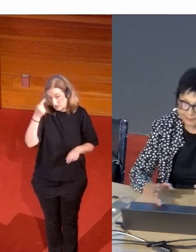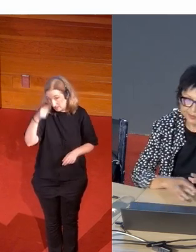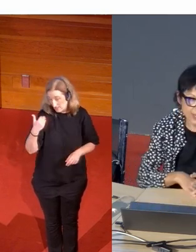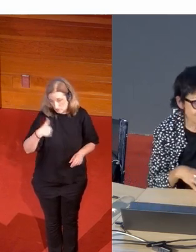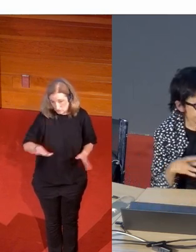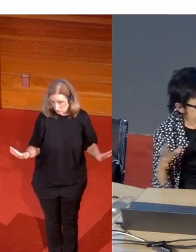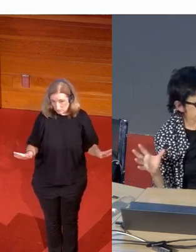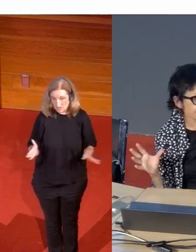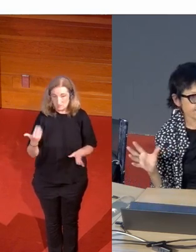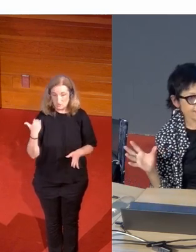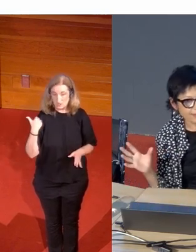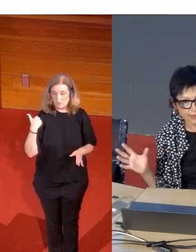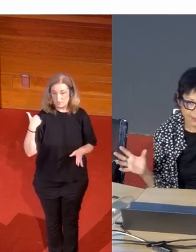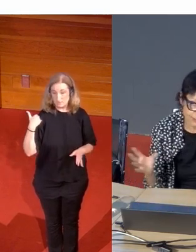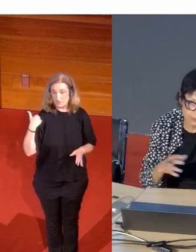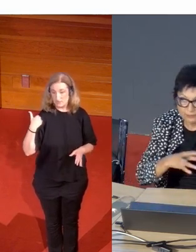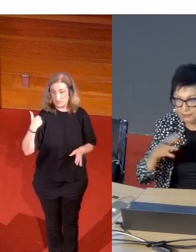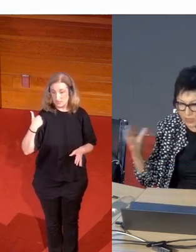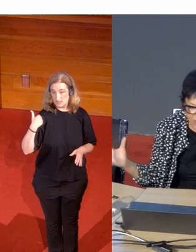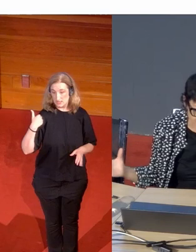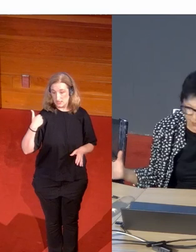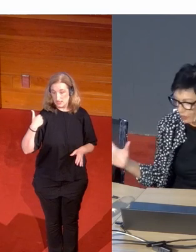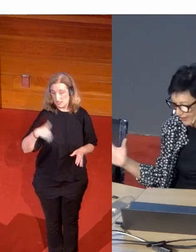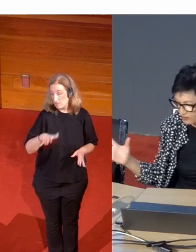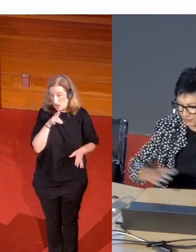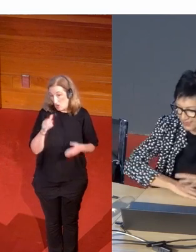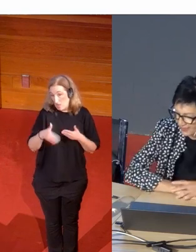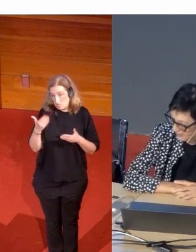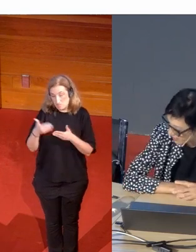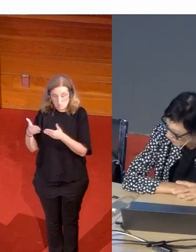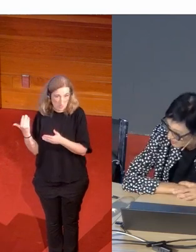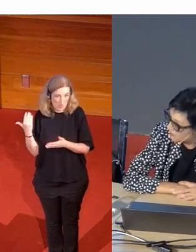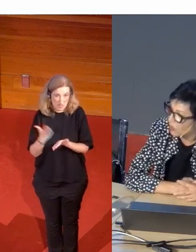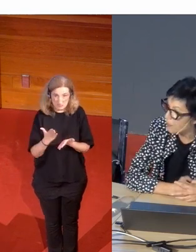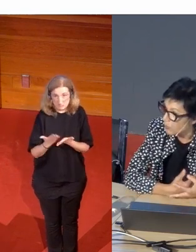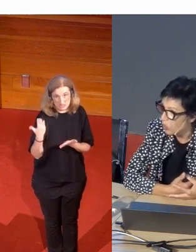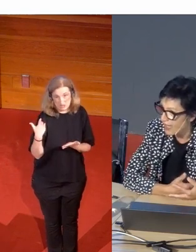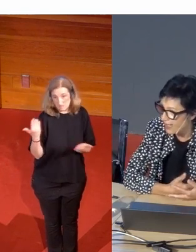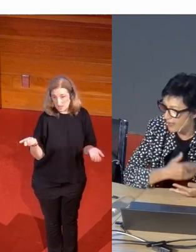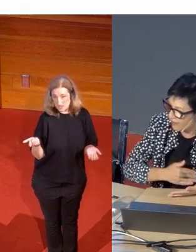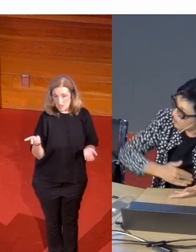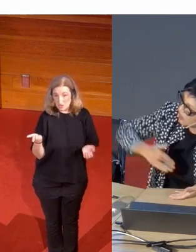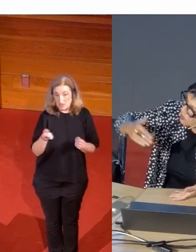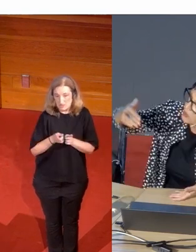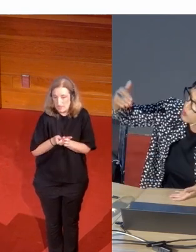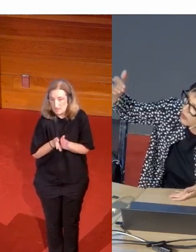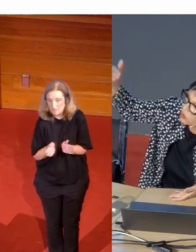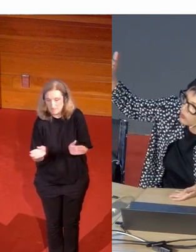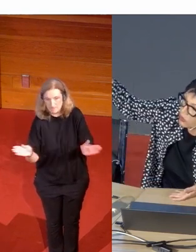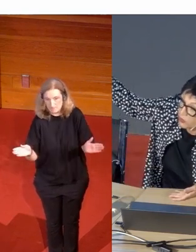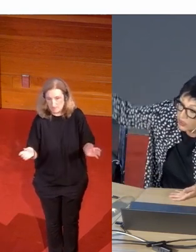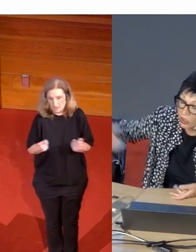sabemos Porque además es lo que se lleva ahora no desde hace un tiempo la polarización que va